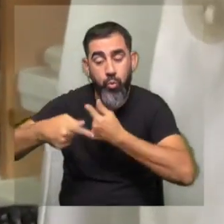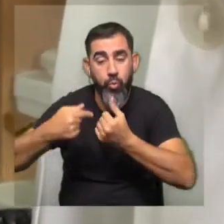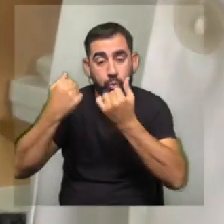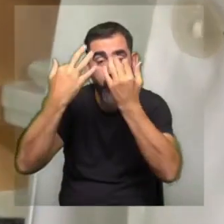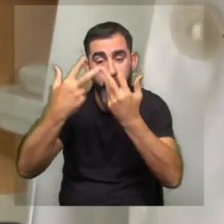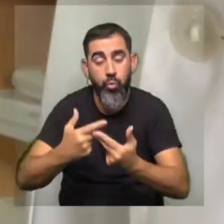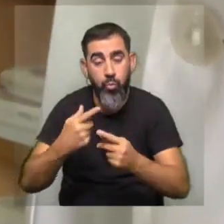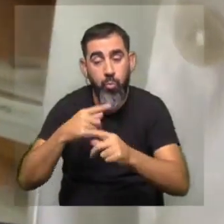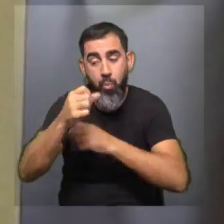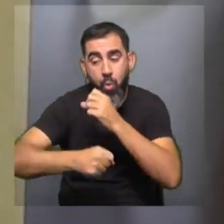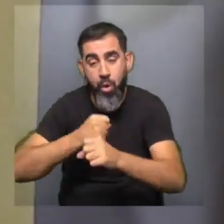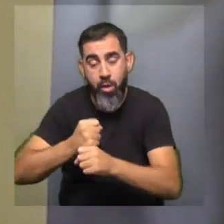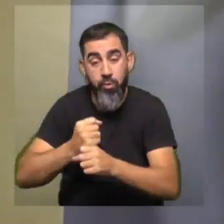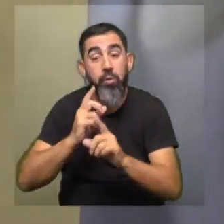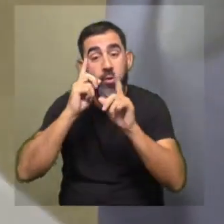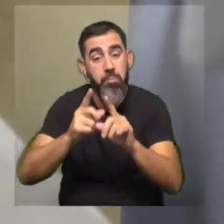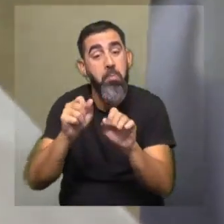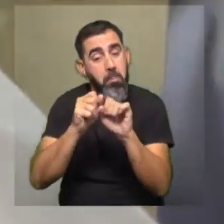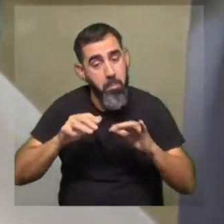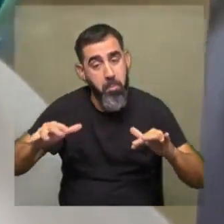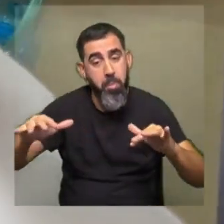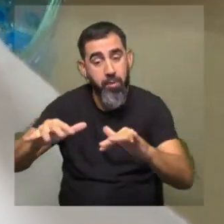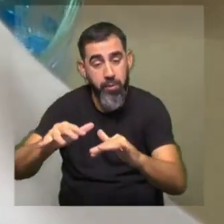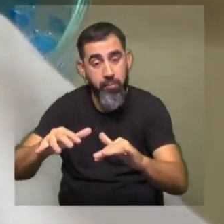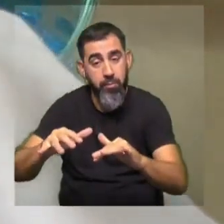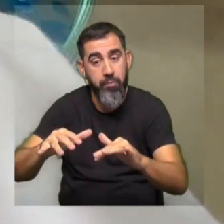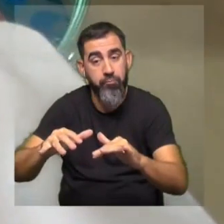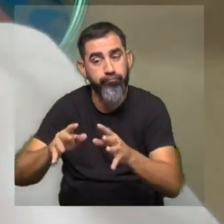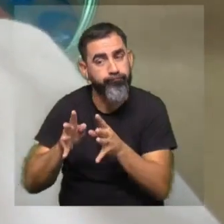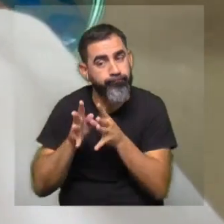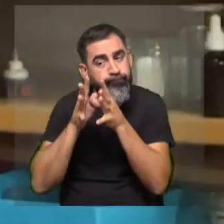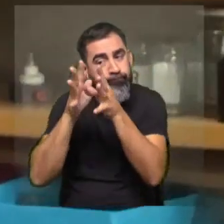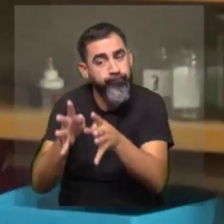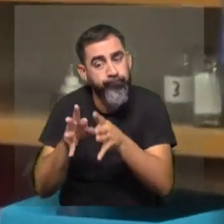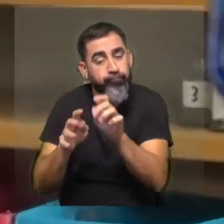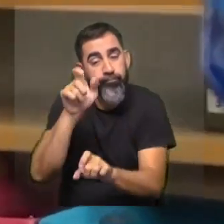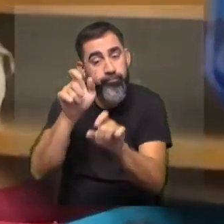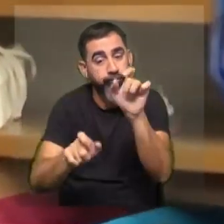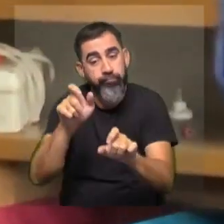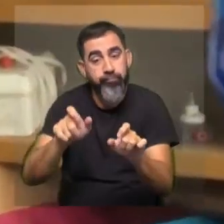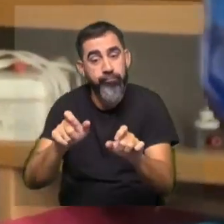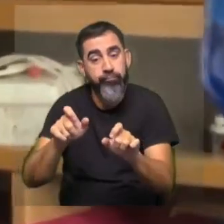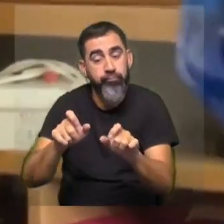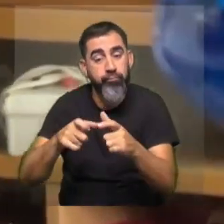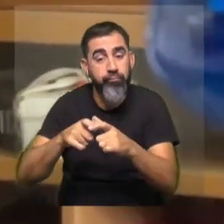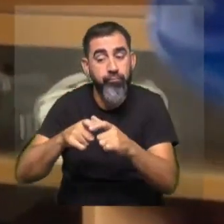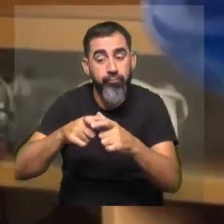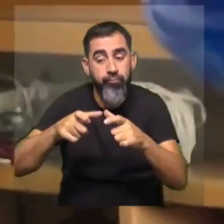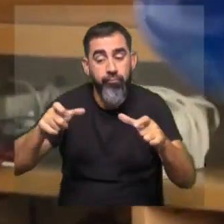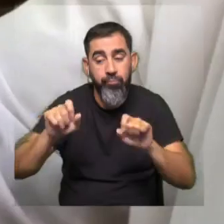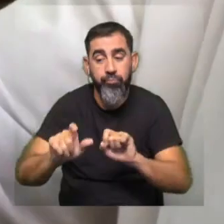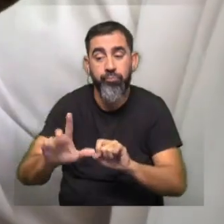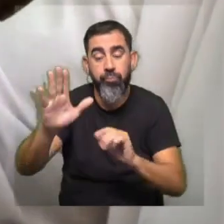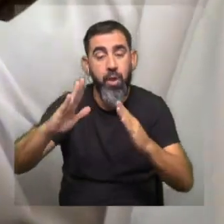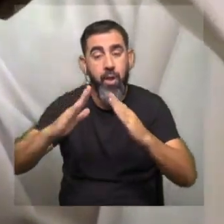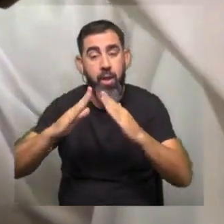organizándolo año a año, incluso durante la pandemia, donde desafiaron a los participantes a crecer cristales en sus propias